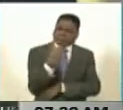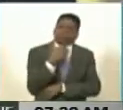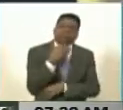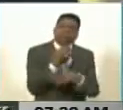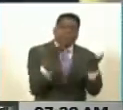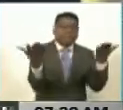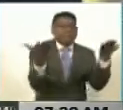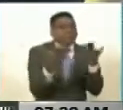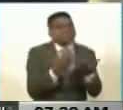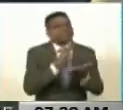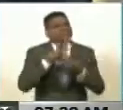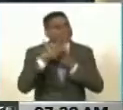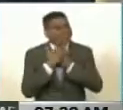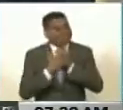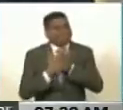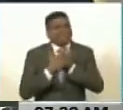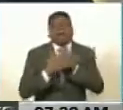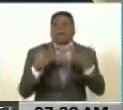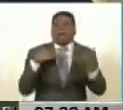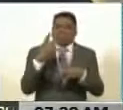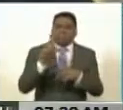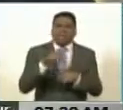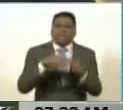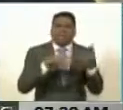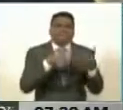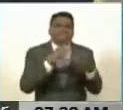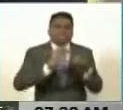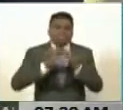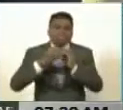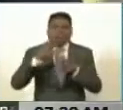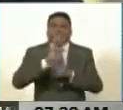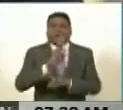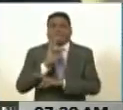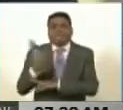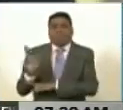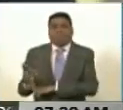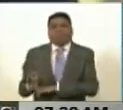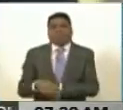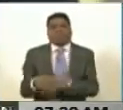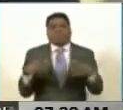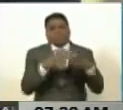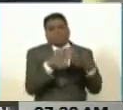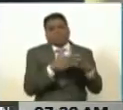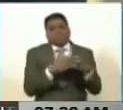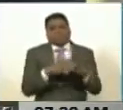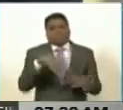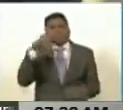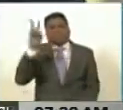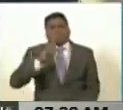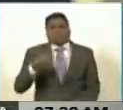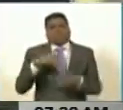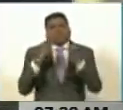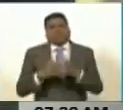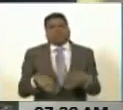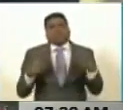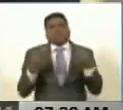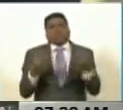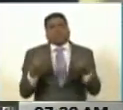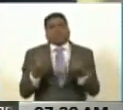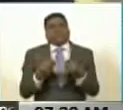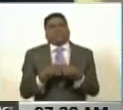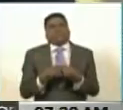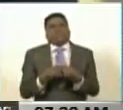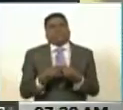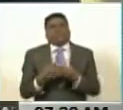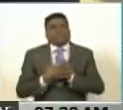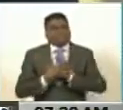su caso será tramitado, será trabajado por un grupo de venezolanos y venezolanas de mucha abnegación, de